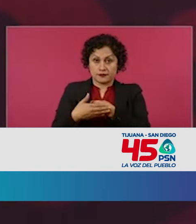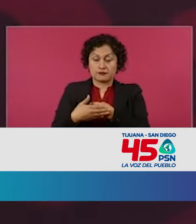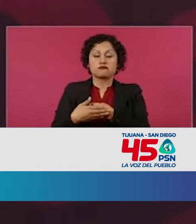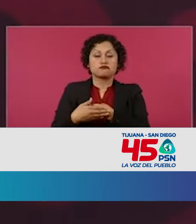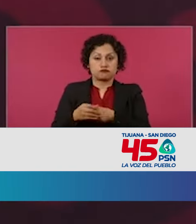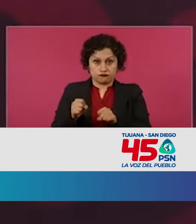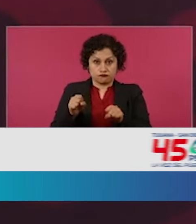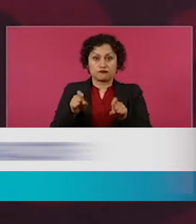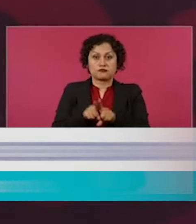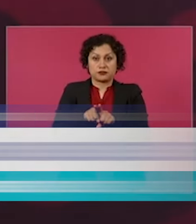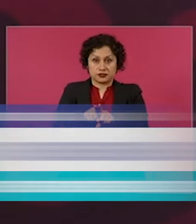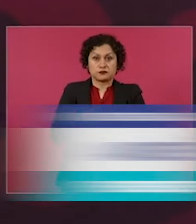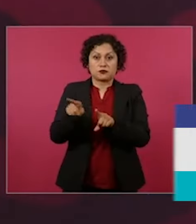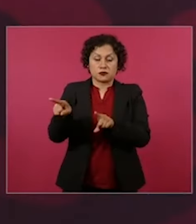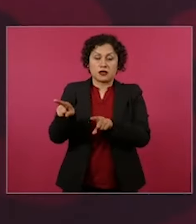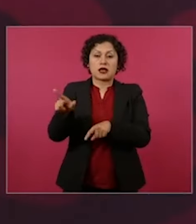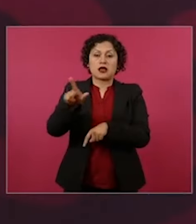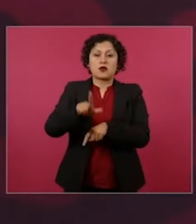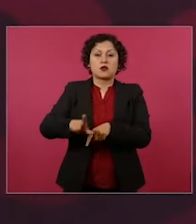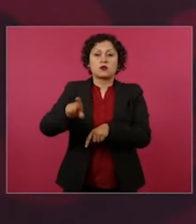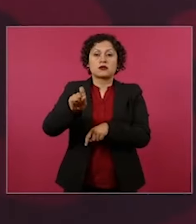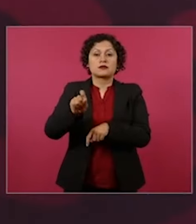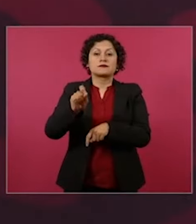el lunes 29.